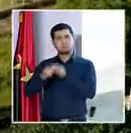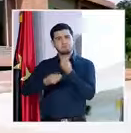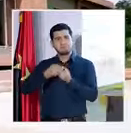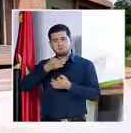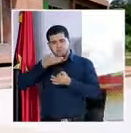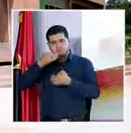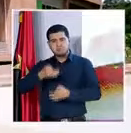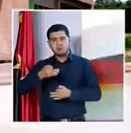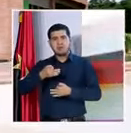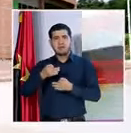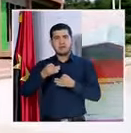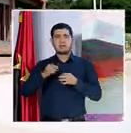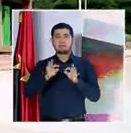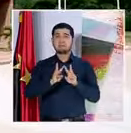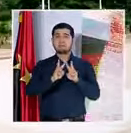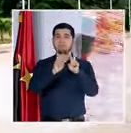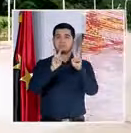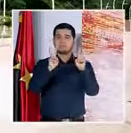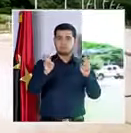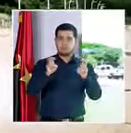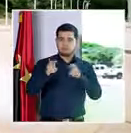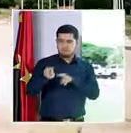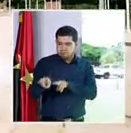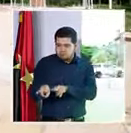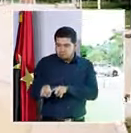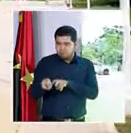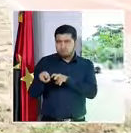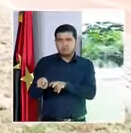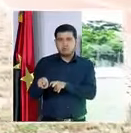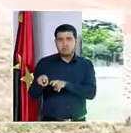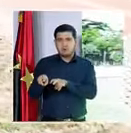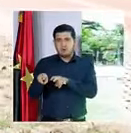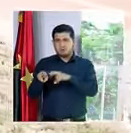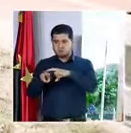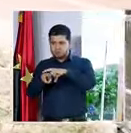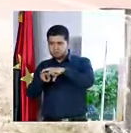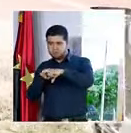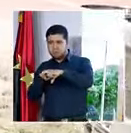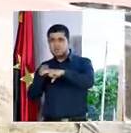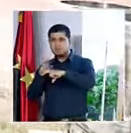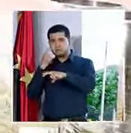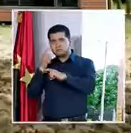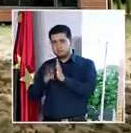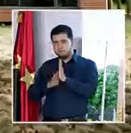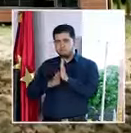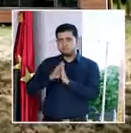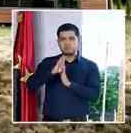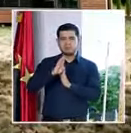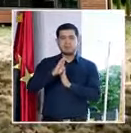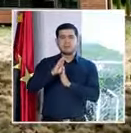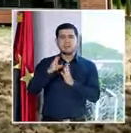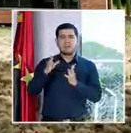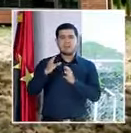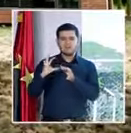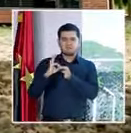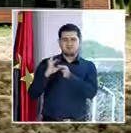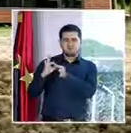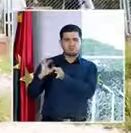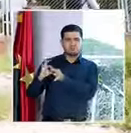hizo realidad el Centro de Formación para el Desarrollo Rural y Minero CEDRUM, en el cual se promoverá el desarrollo articulado